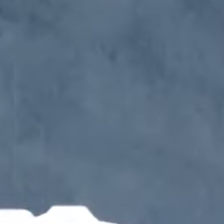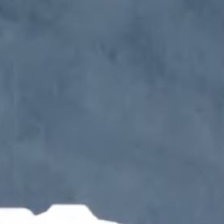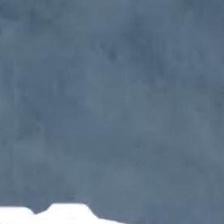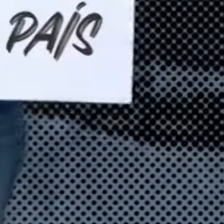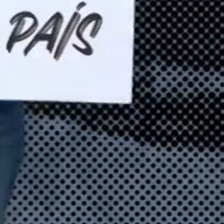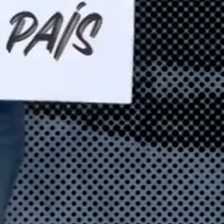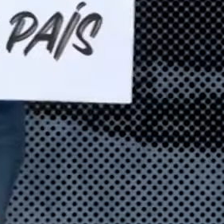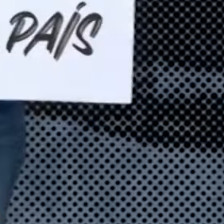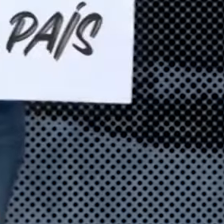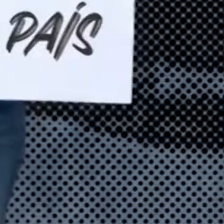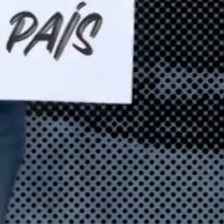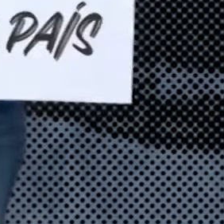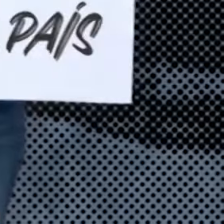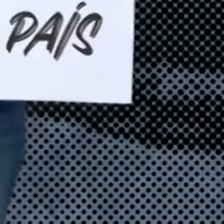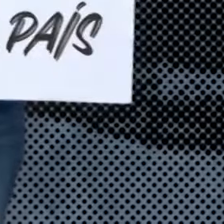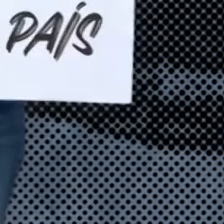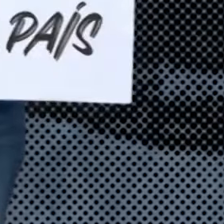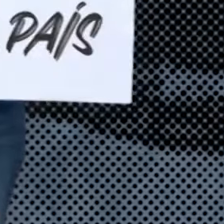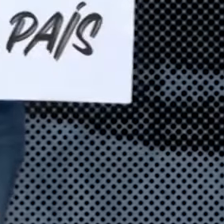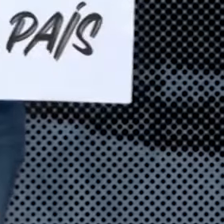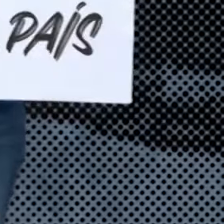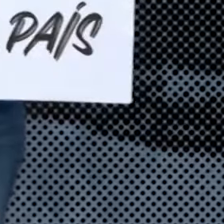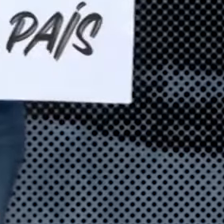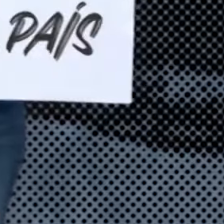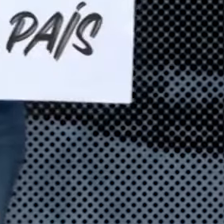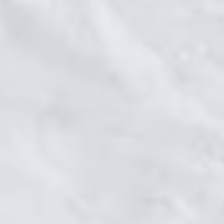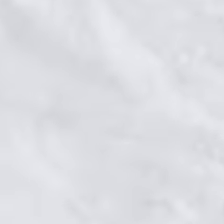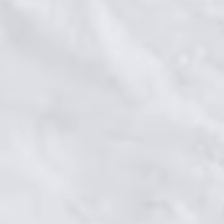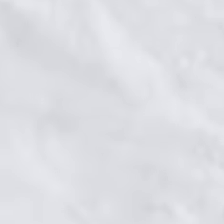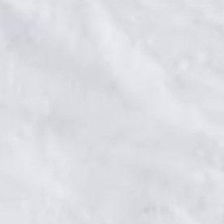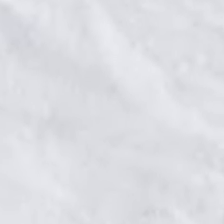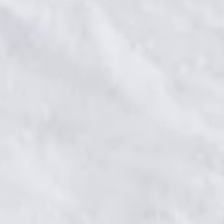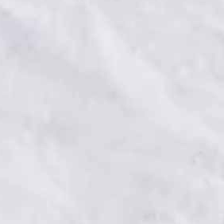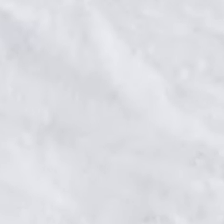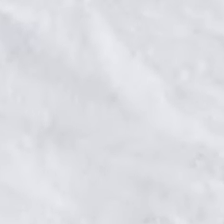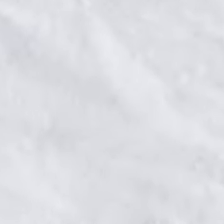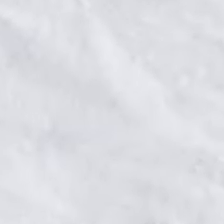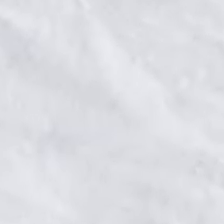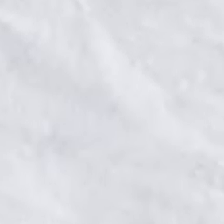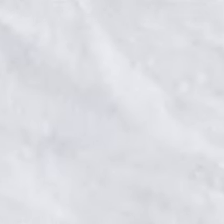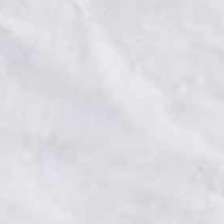Presentó Compromiso 6+1. Hagamos un trato por la educación pública.